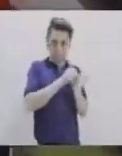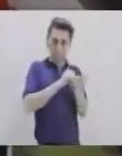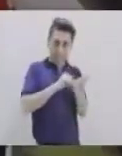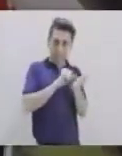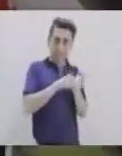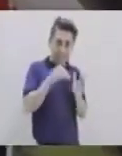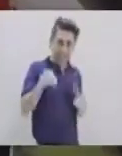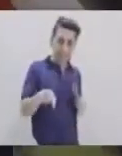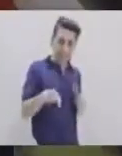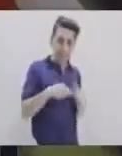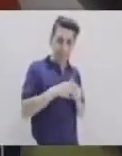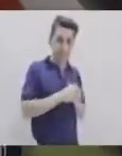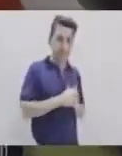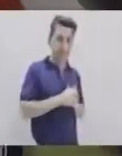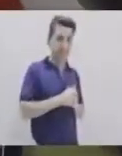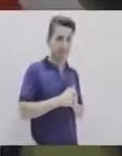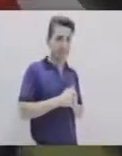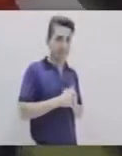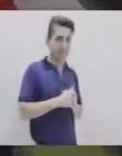está en